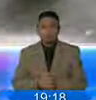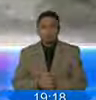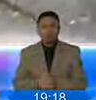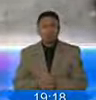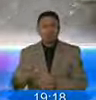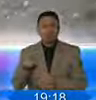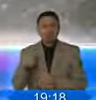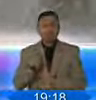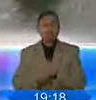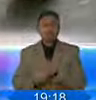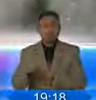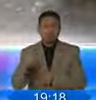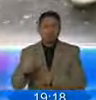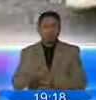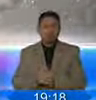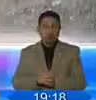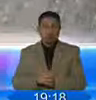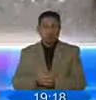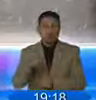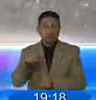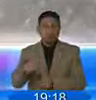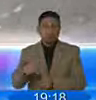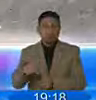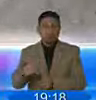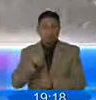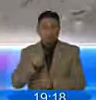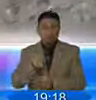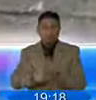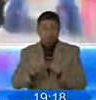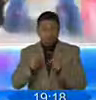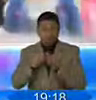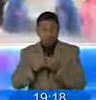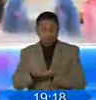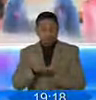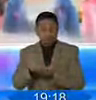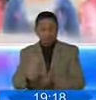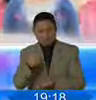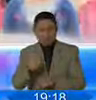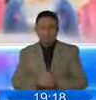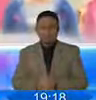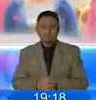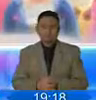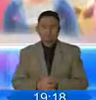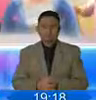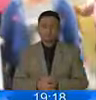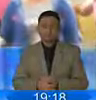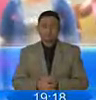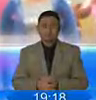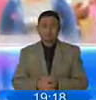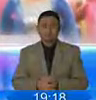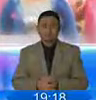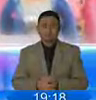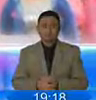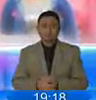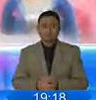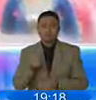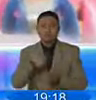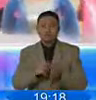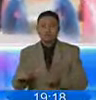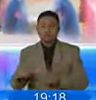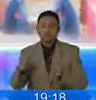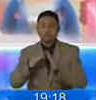en la orfandad y era ella quien se encargaba de mantener a su familia. Entonces, él era como quien dice, jefe de